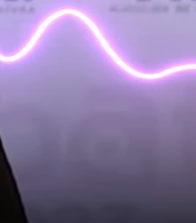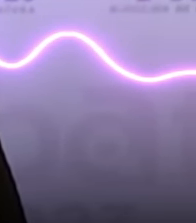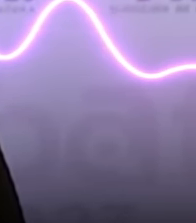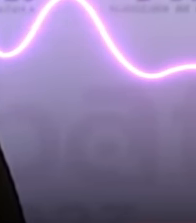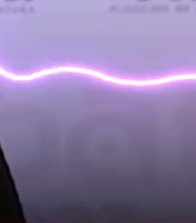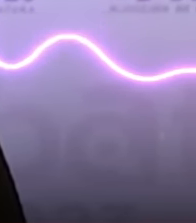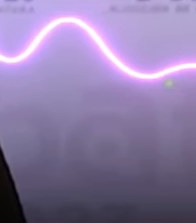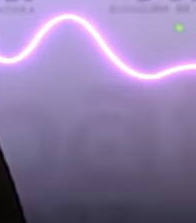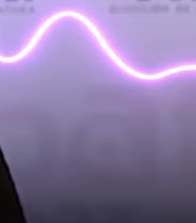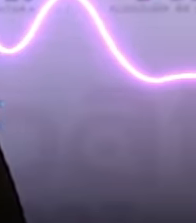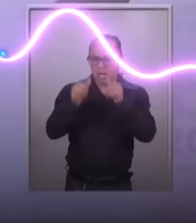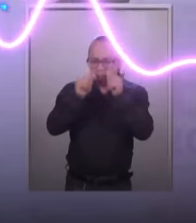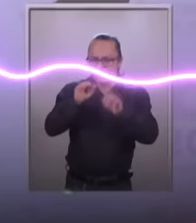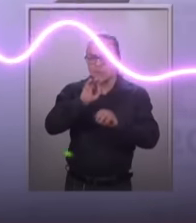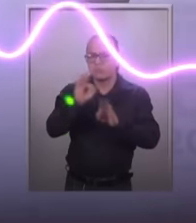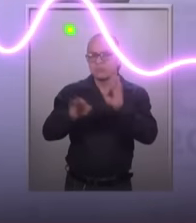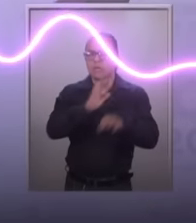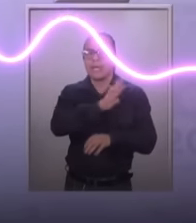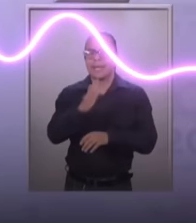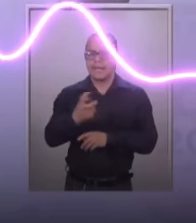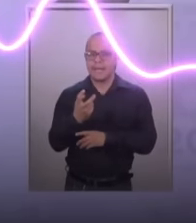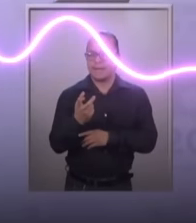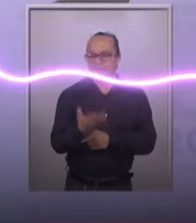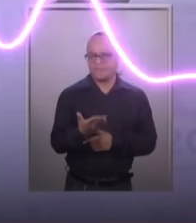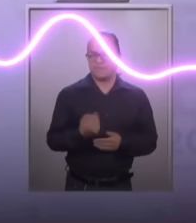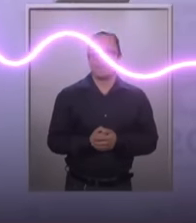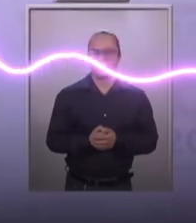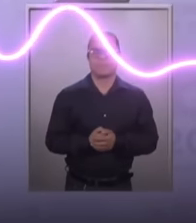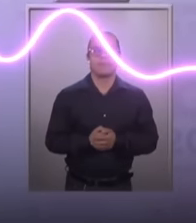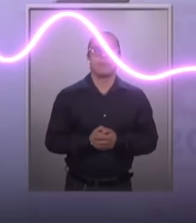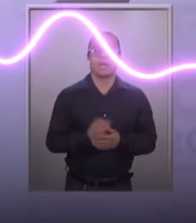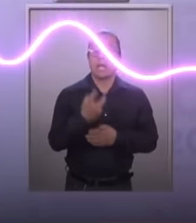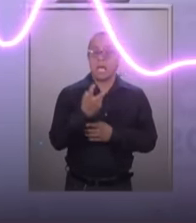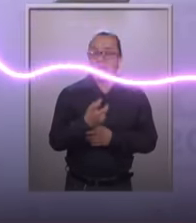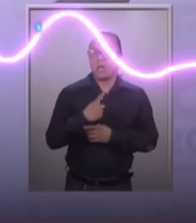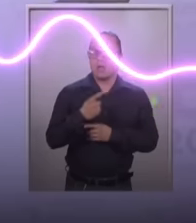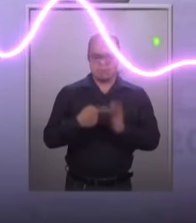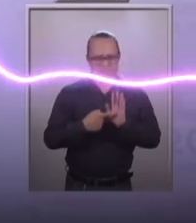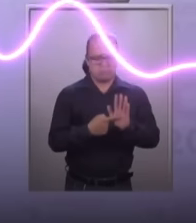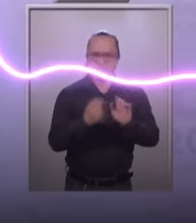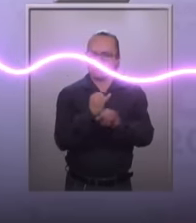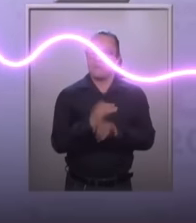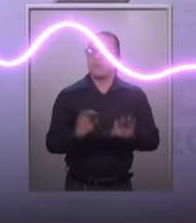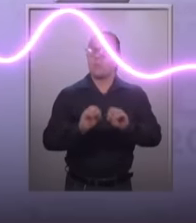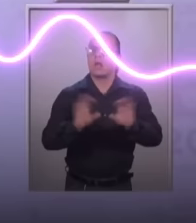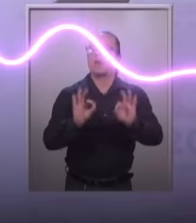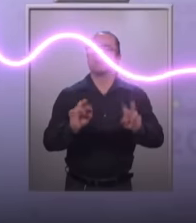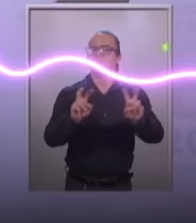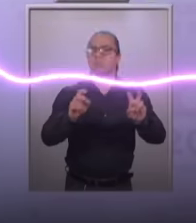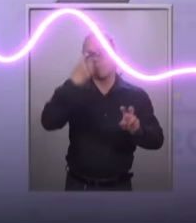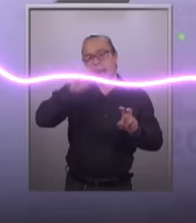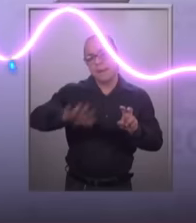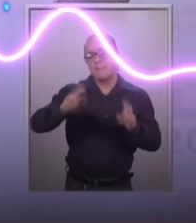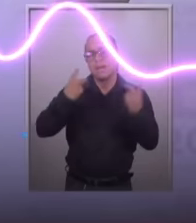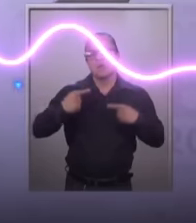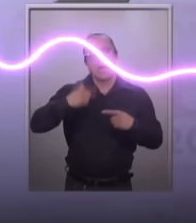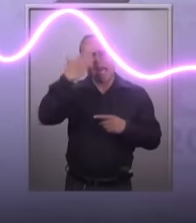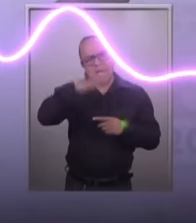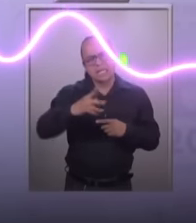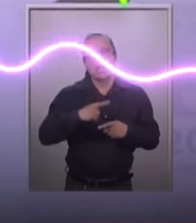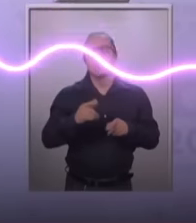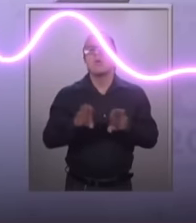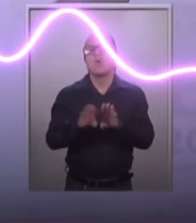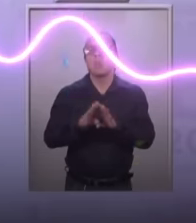además también en servicios públicos. La rendición de cuentas será indispensable para que el ciudadano sepa cómo y en qué se gasta su